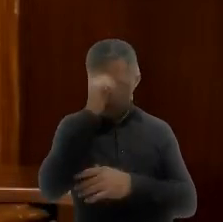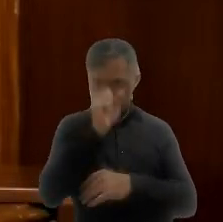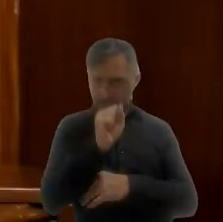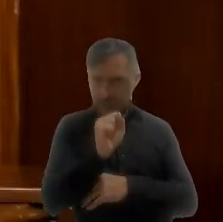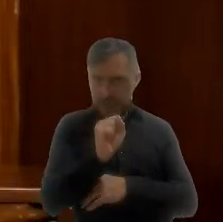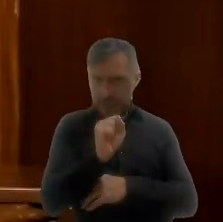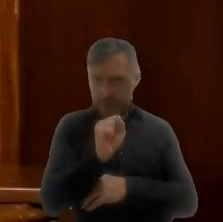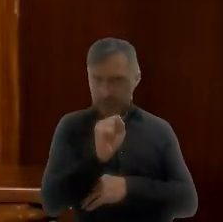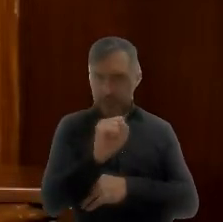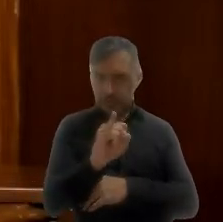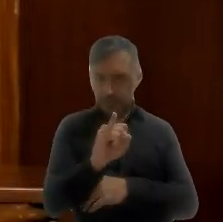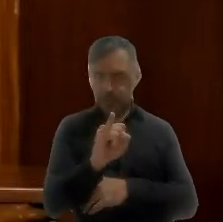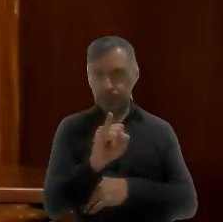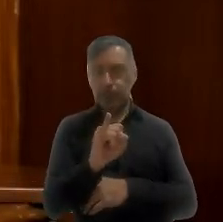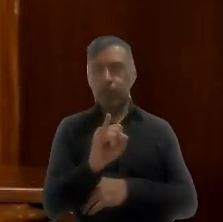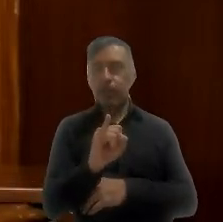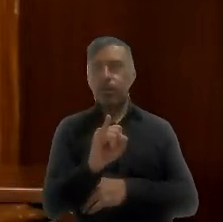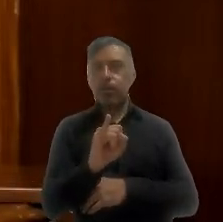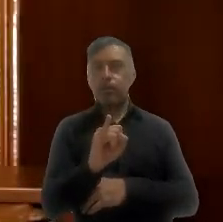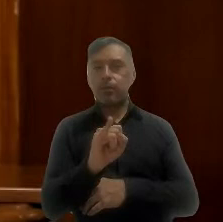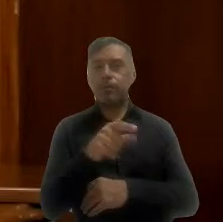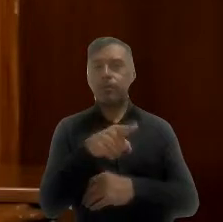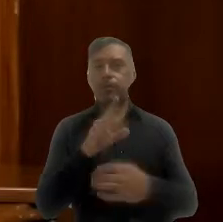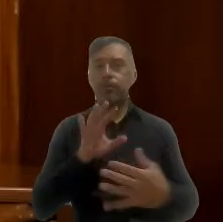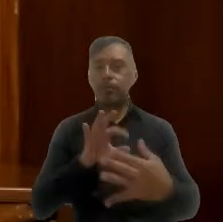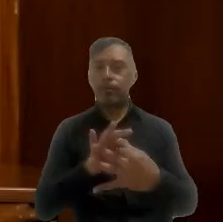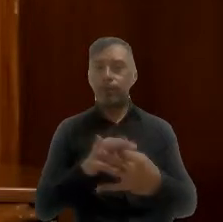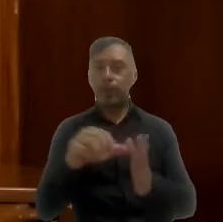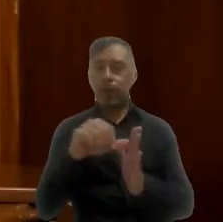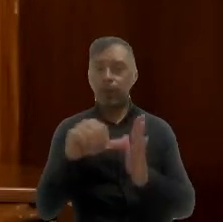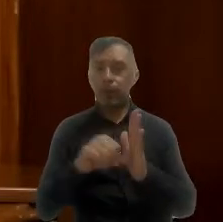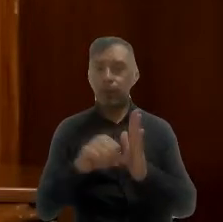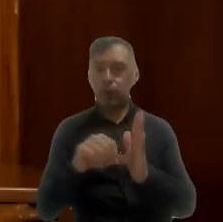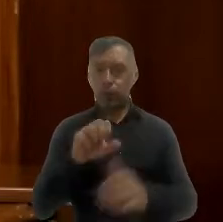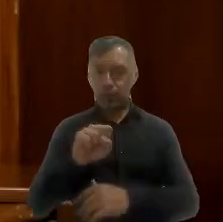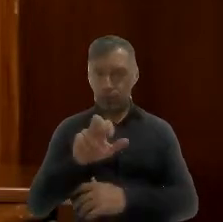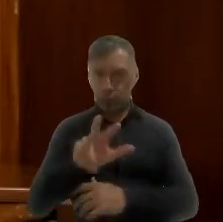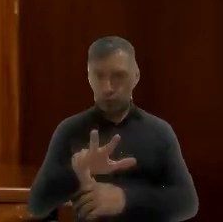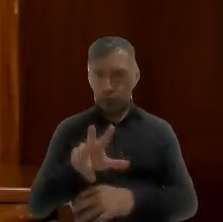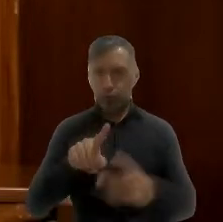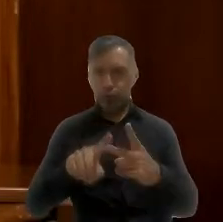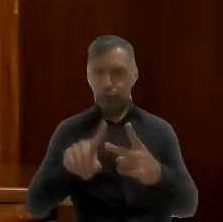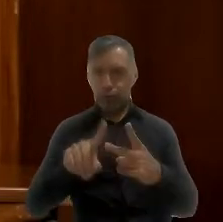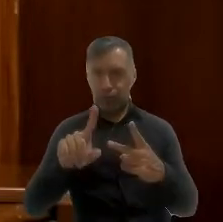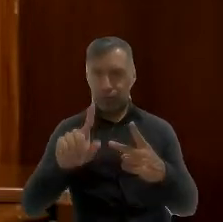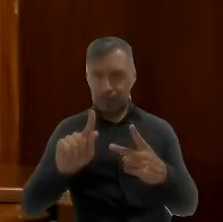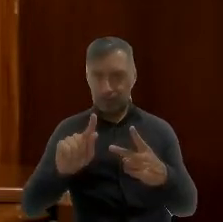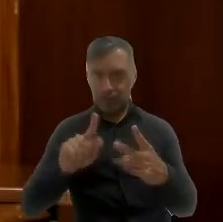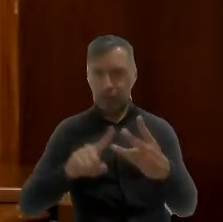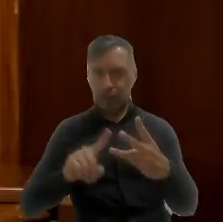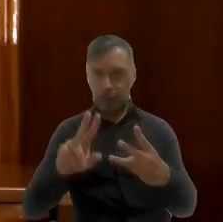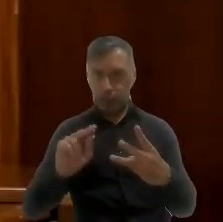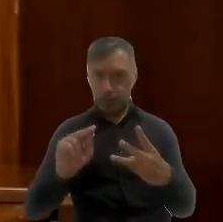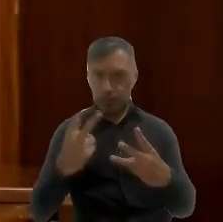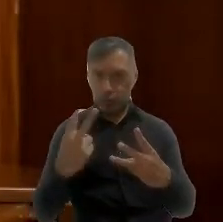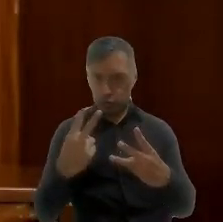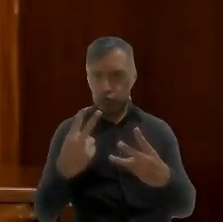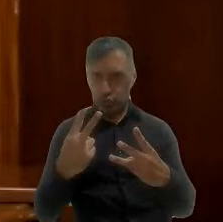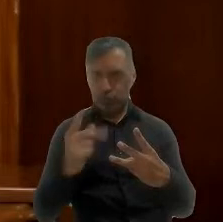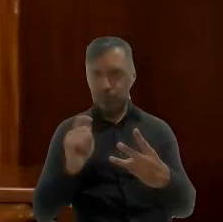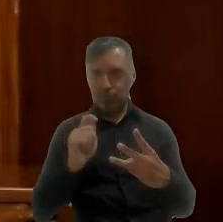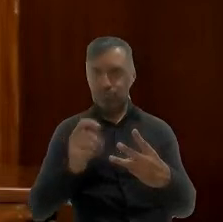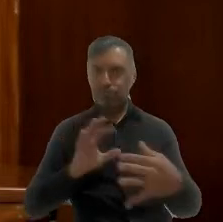con sujeción a lo establecido en los artículos 68, 70 y 82 de la